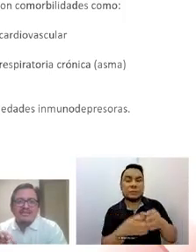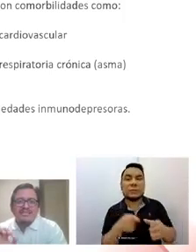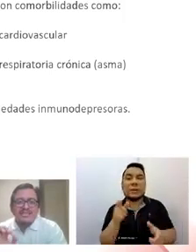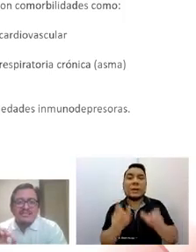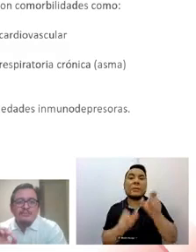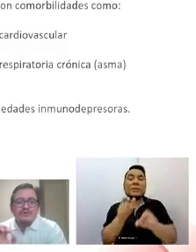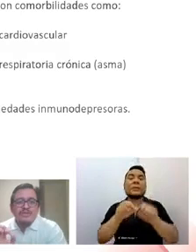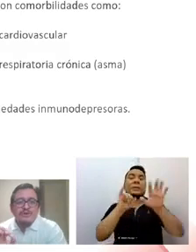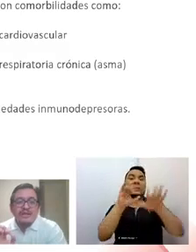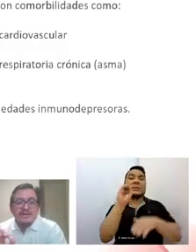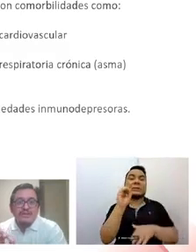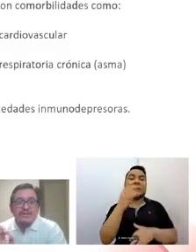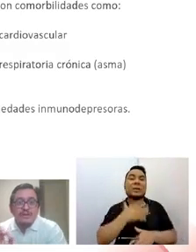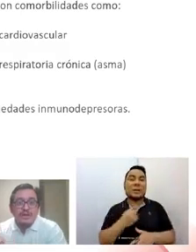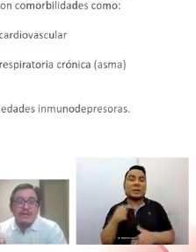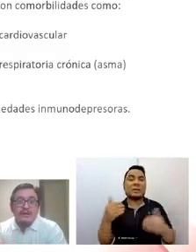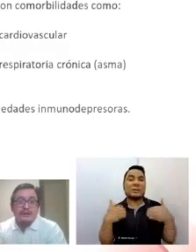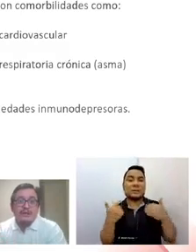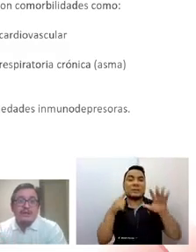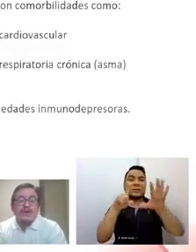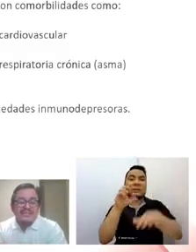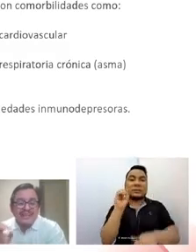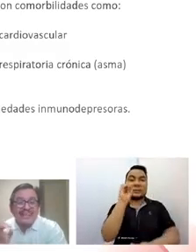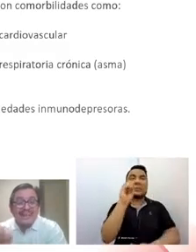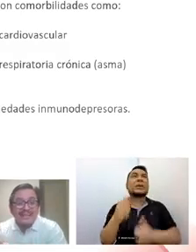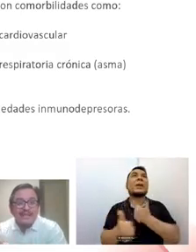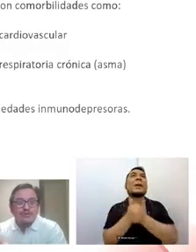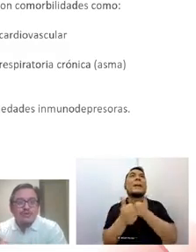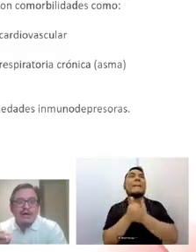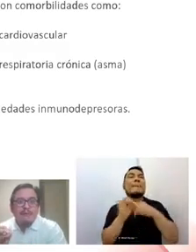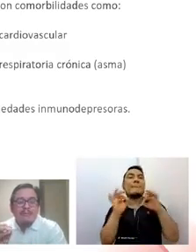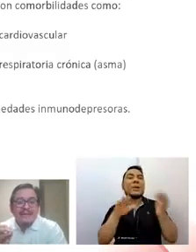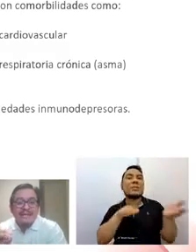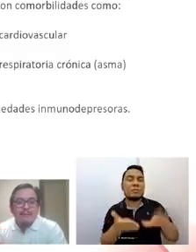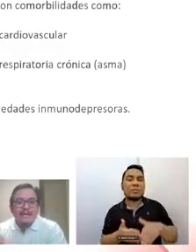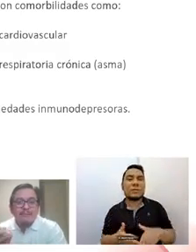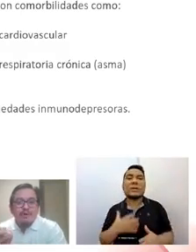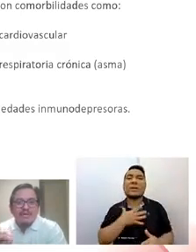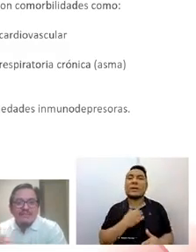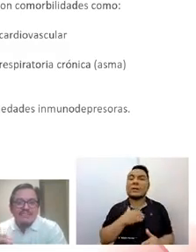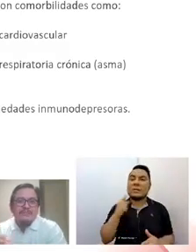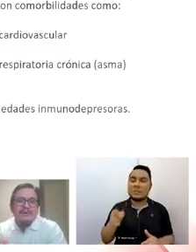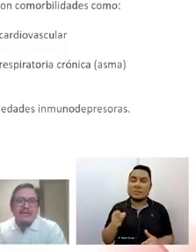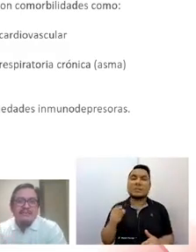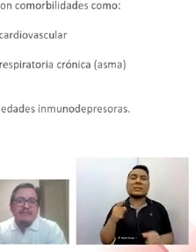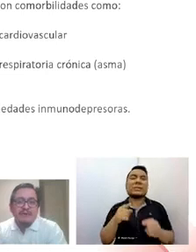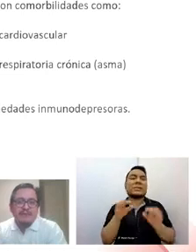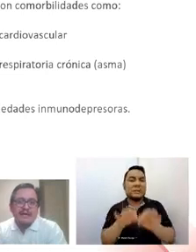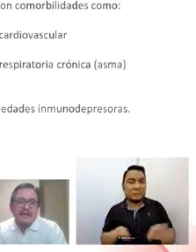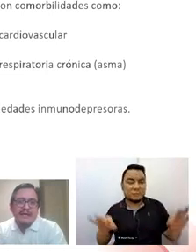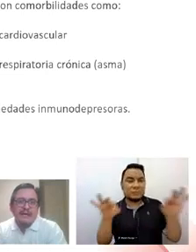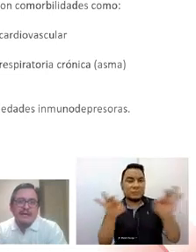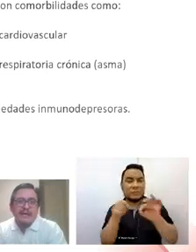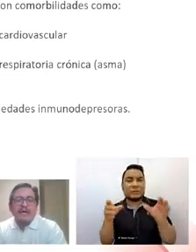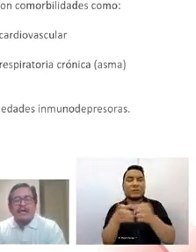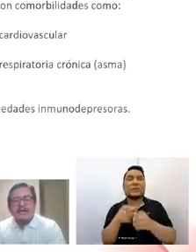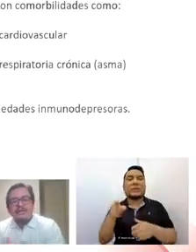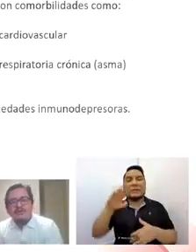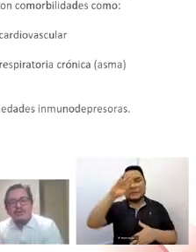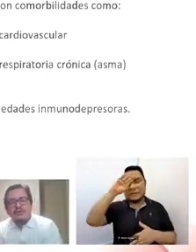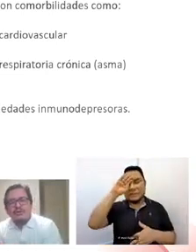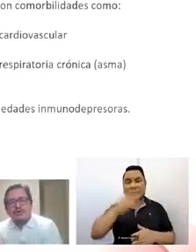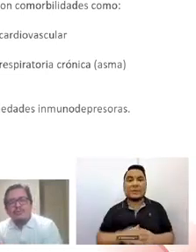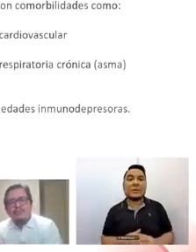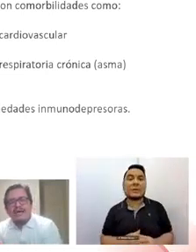de 60 años son las que tienen el 70% de riesgo de morir. O sea, la edad es una variable importantísima en esta enfermedad.